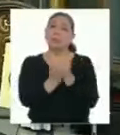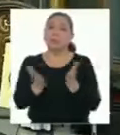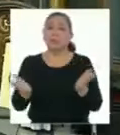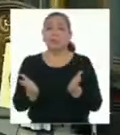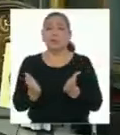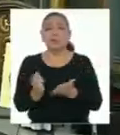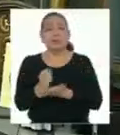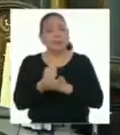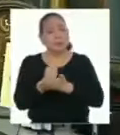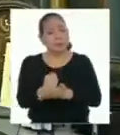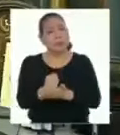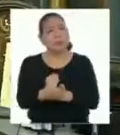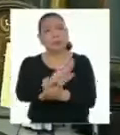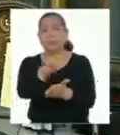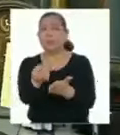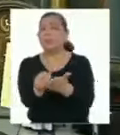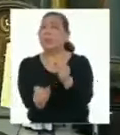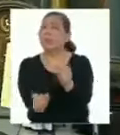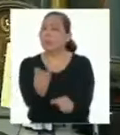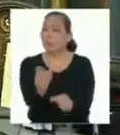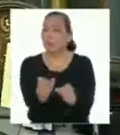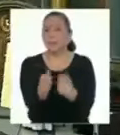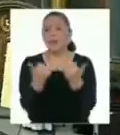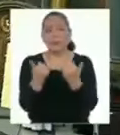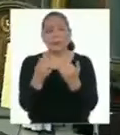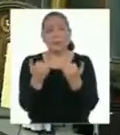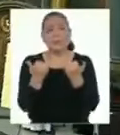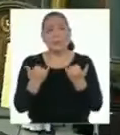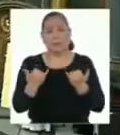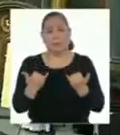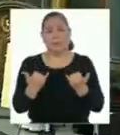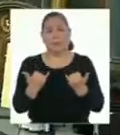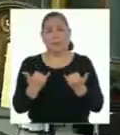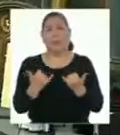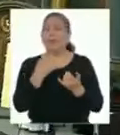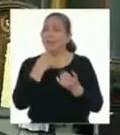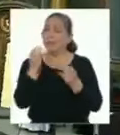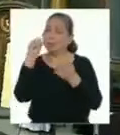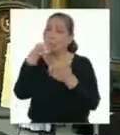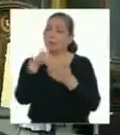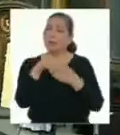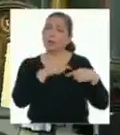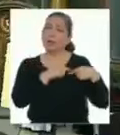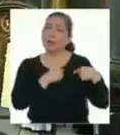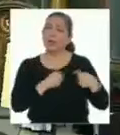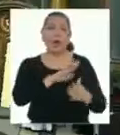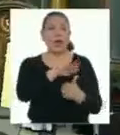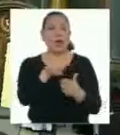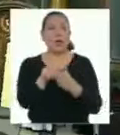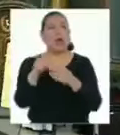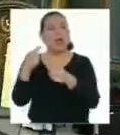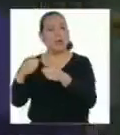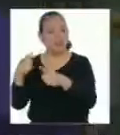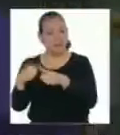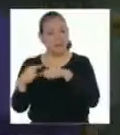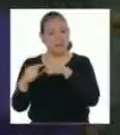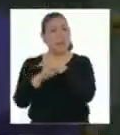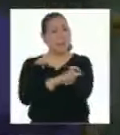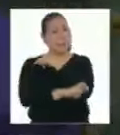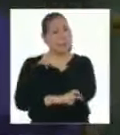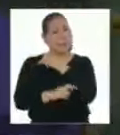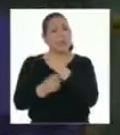solidaria con la humanidad. Haz que este principio coloque en el corazón de todas las naciones y